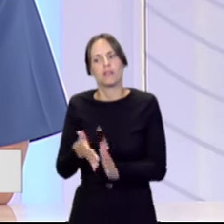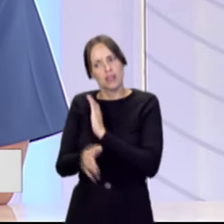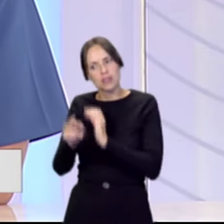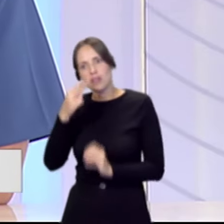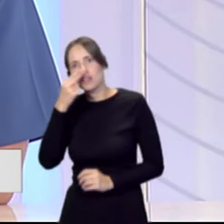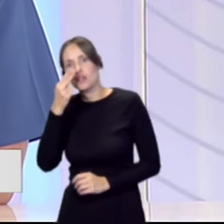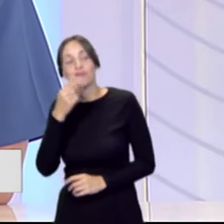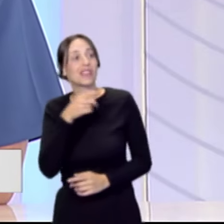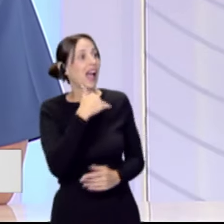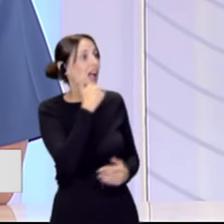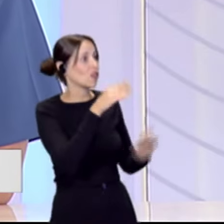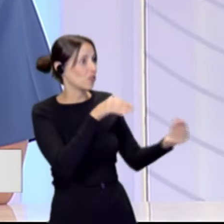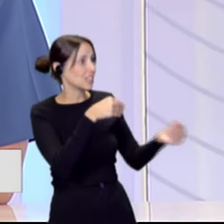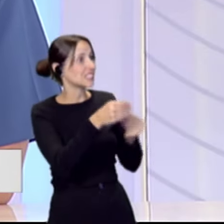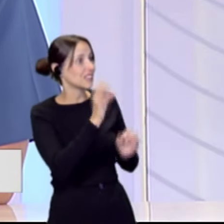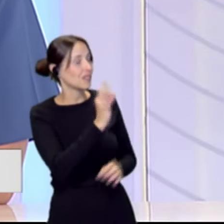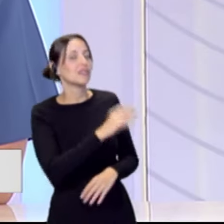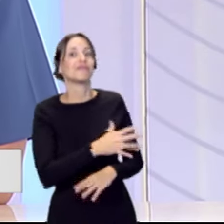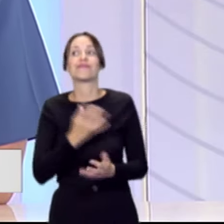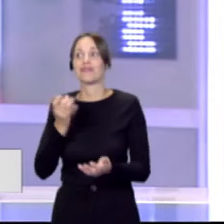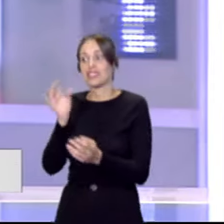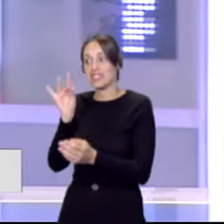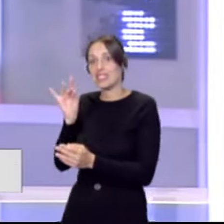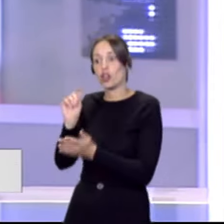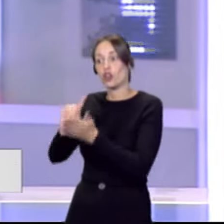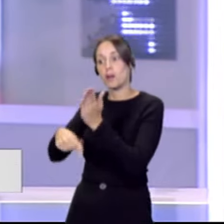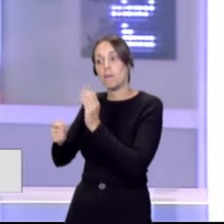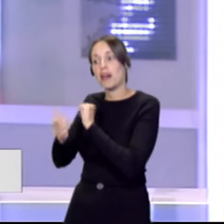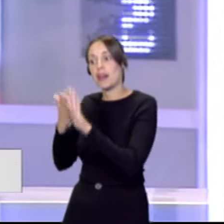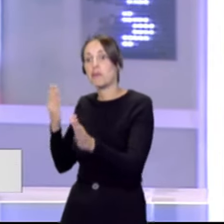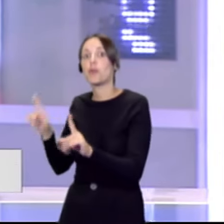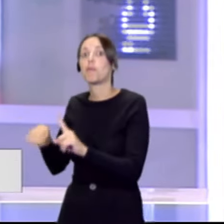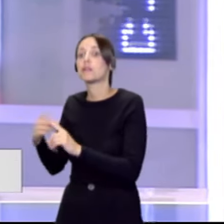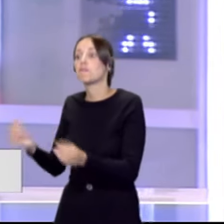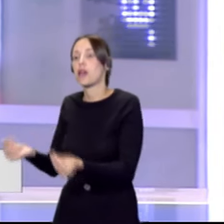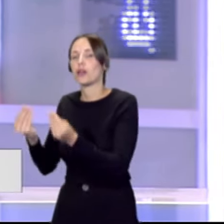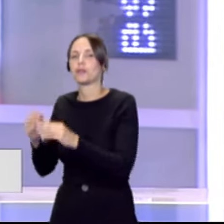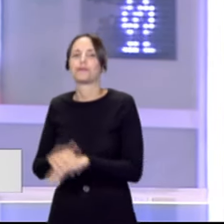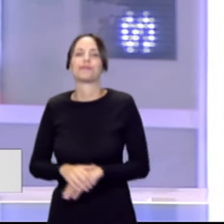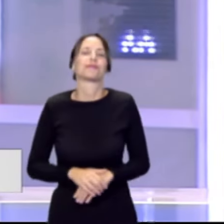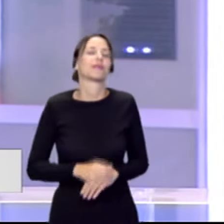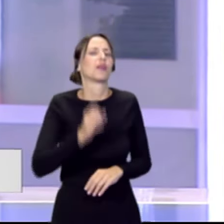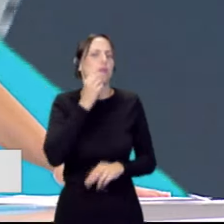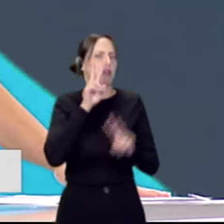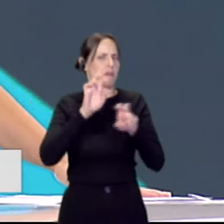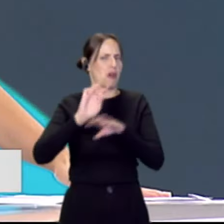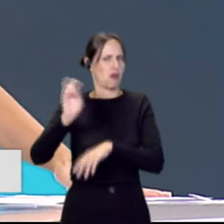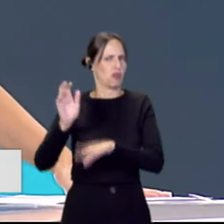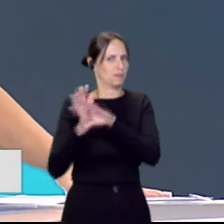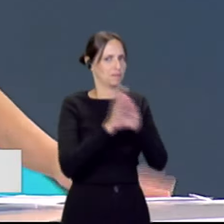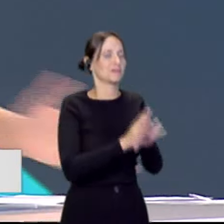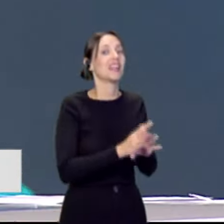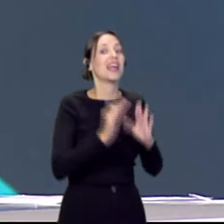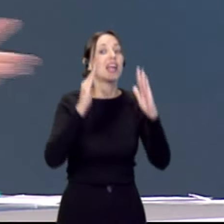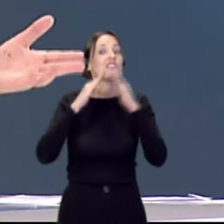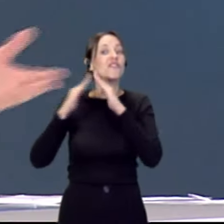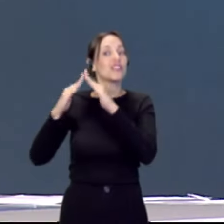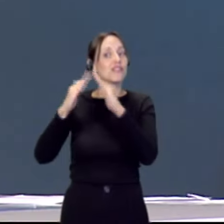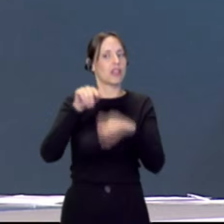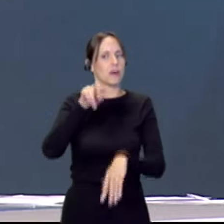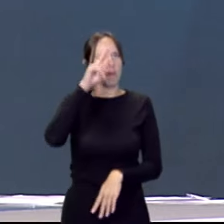la flexibilidad, que se pueda, ¿no?, que se pueda acelerar y mejorar. Vamos a hablar de otra cosa que nos preocupa, que es la vivienda. Bueno, sigue siendo un